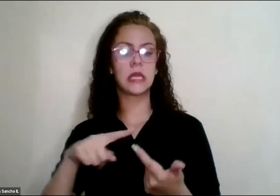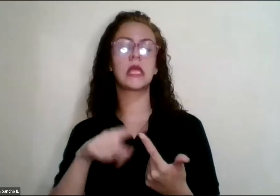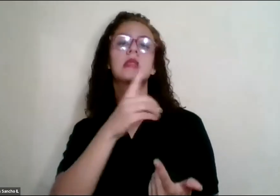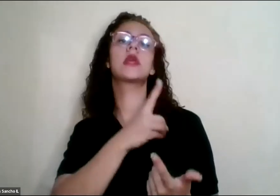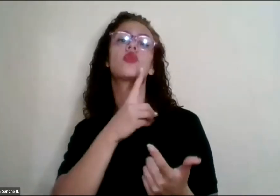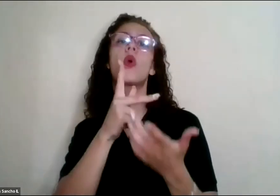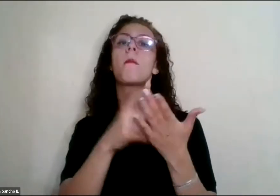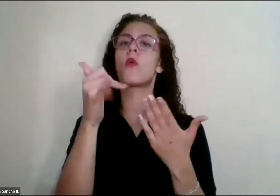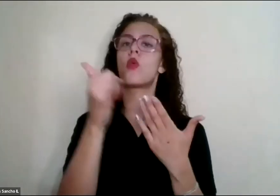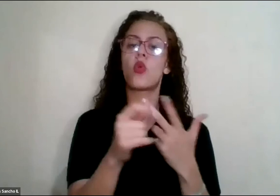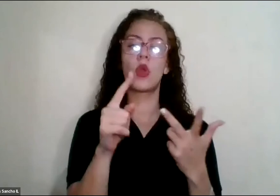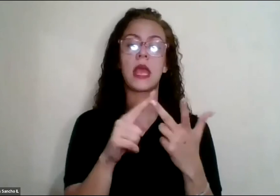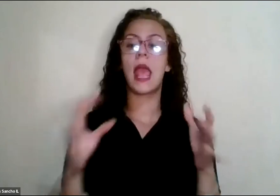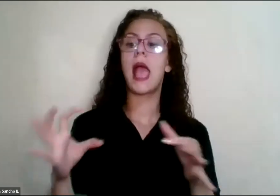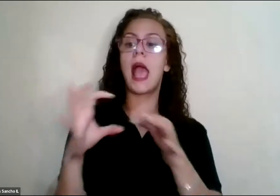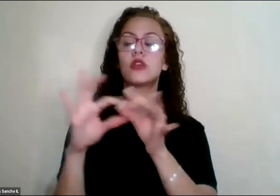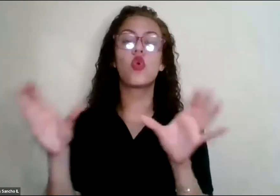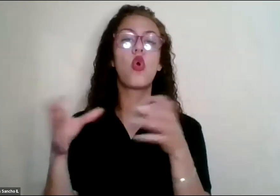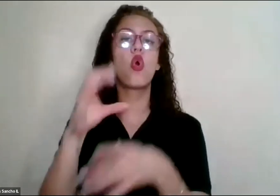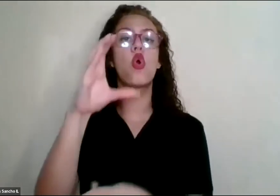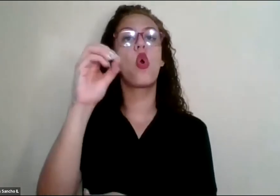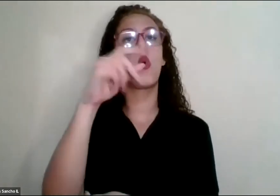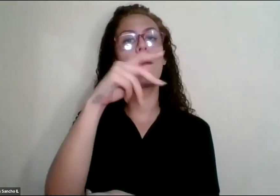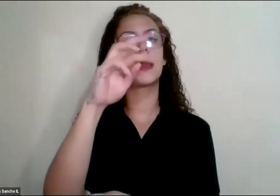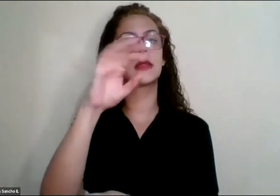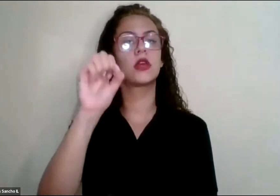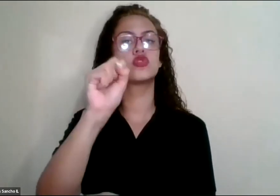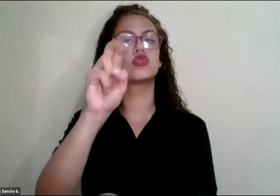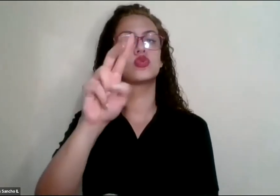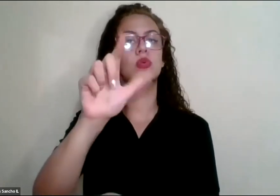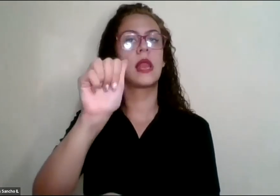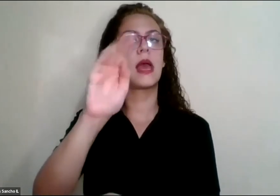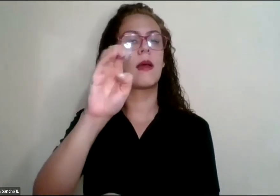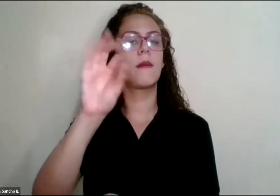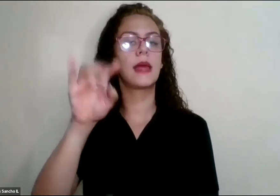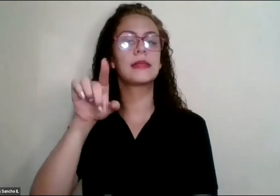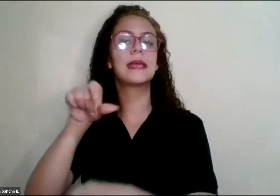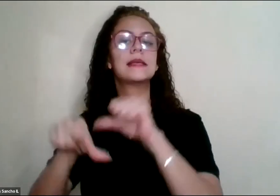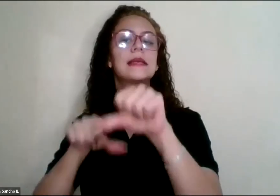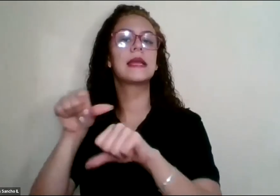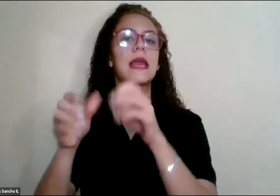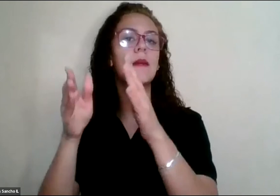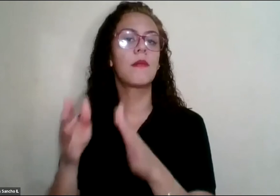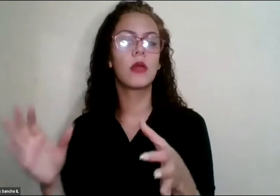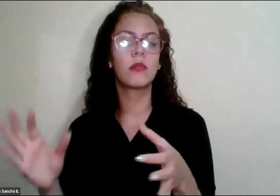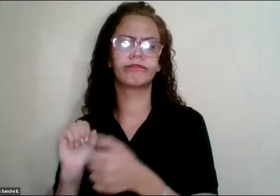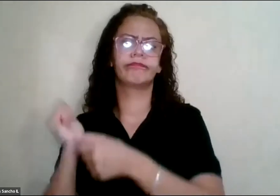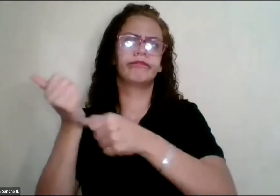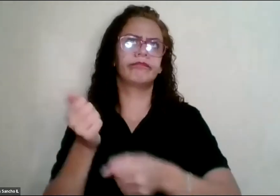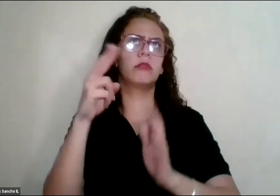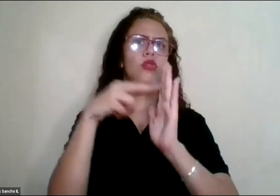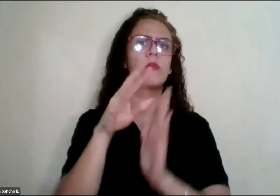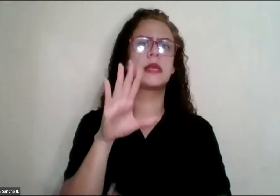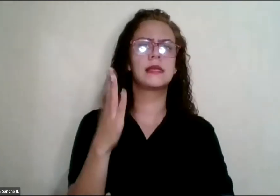y asociada de la cooperativa Sulabatsu, que es un emprendimiento colectivo fundado en el año